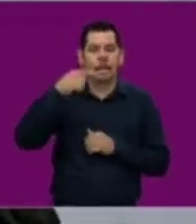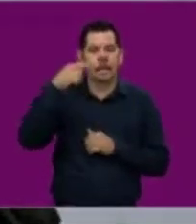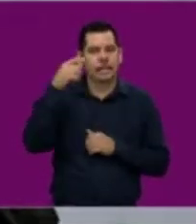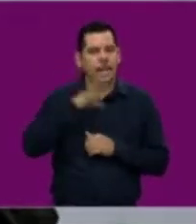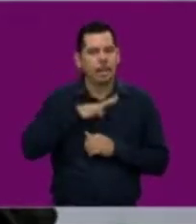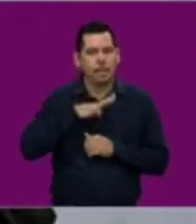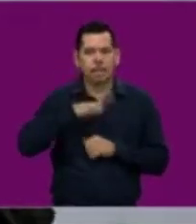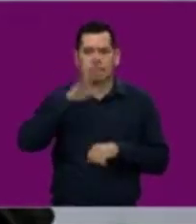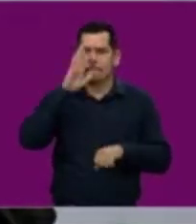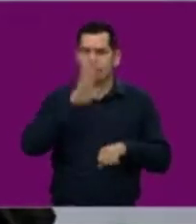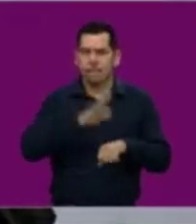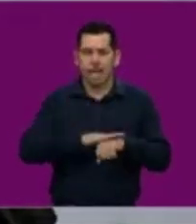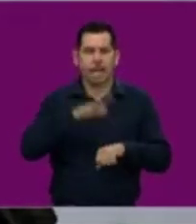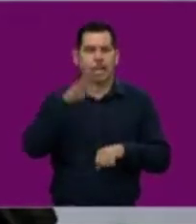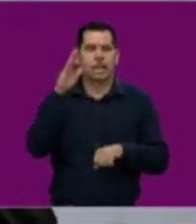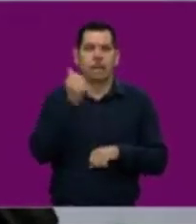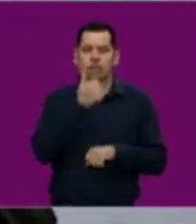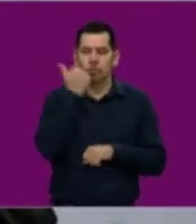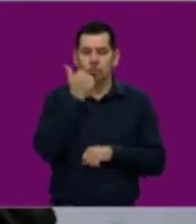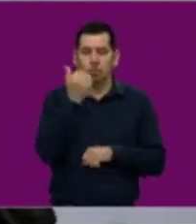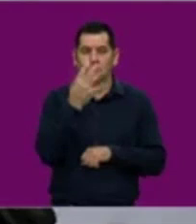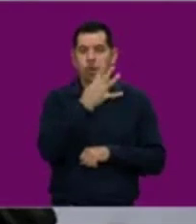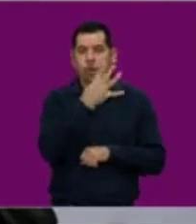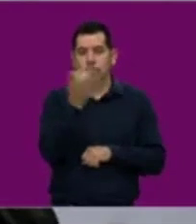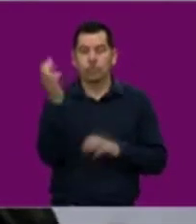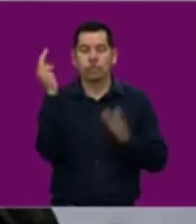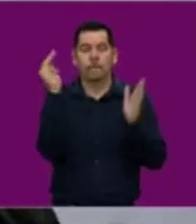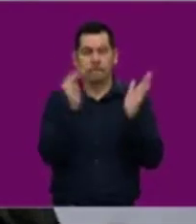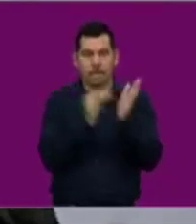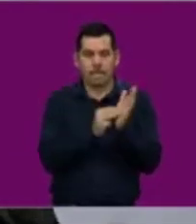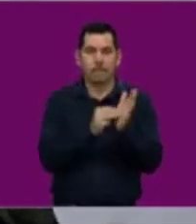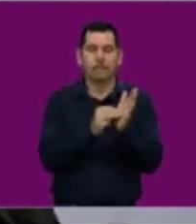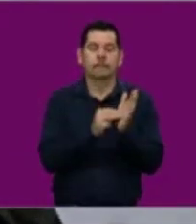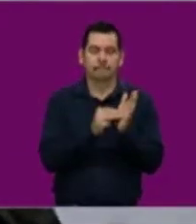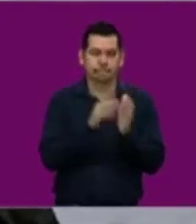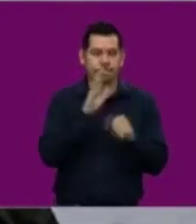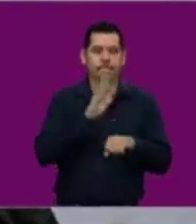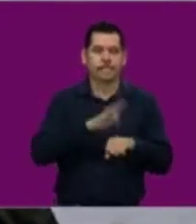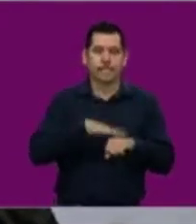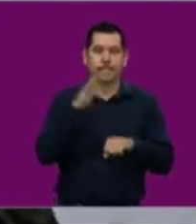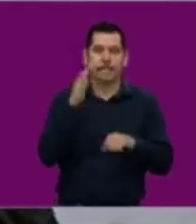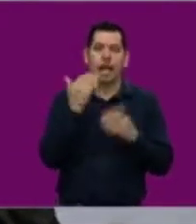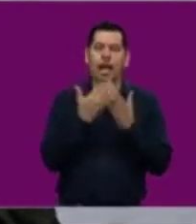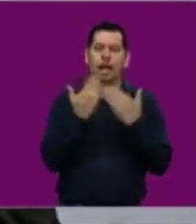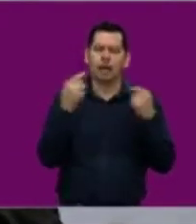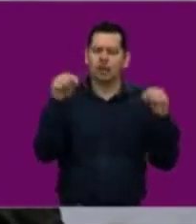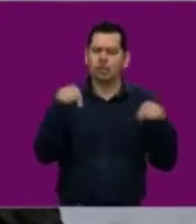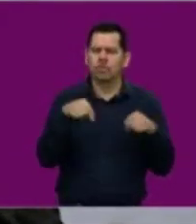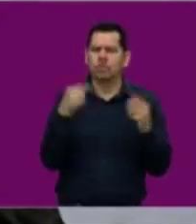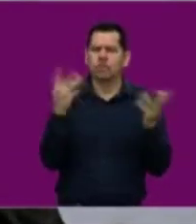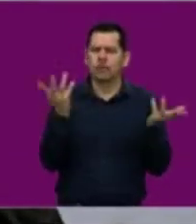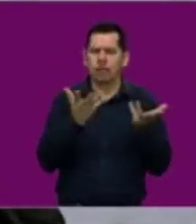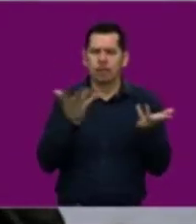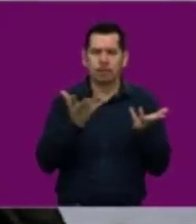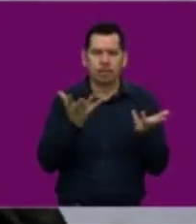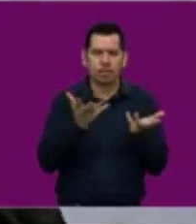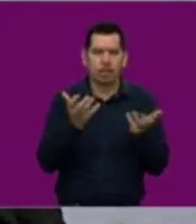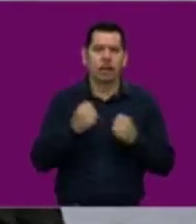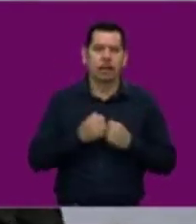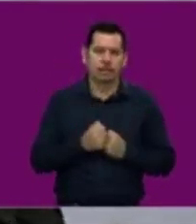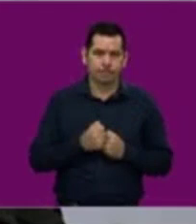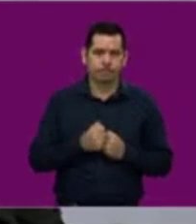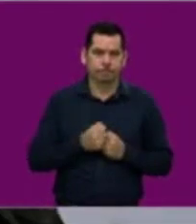400.000 alumnos a los que hay que atender pero qué es lo que estamos haciendo vamos a dar